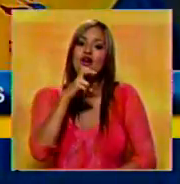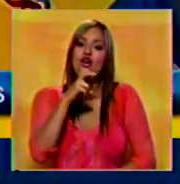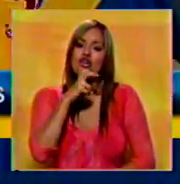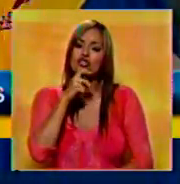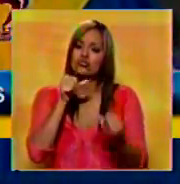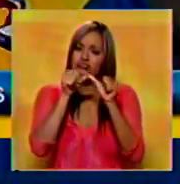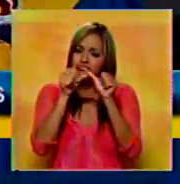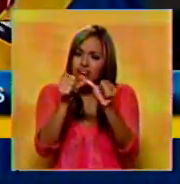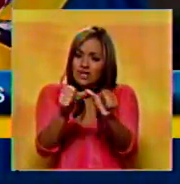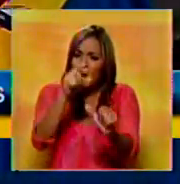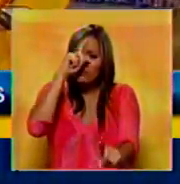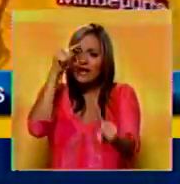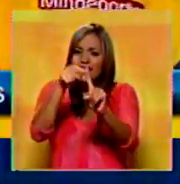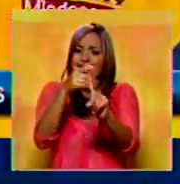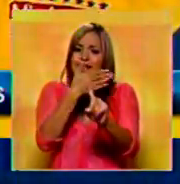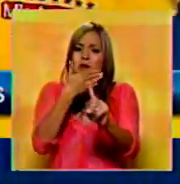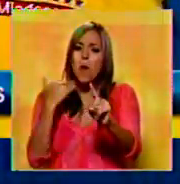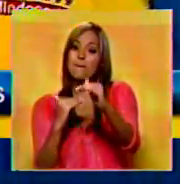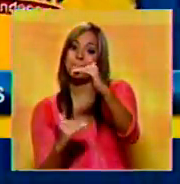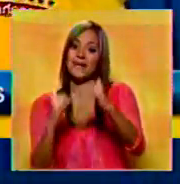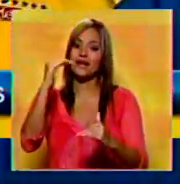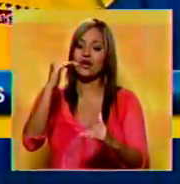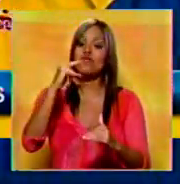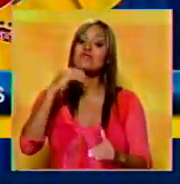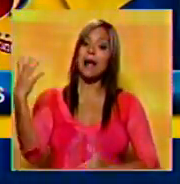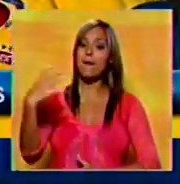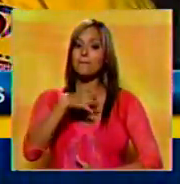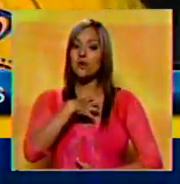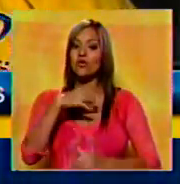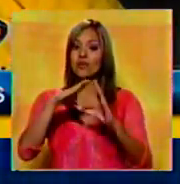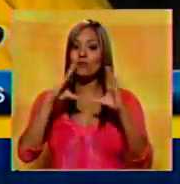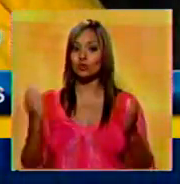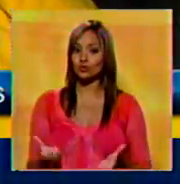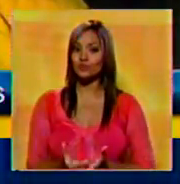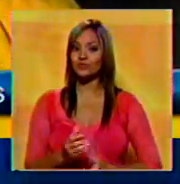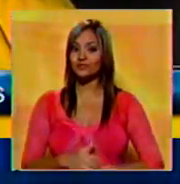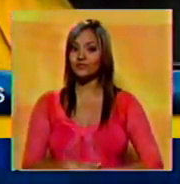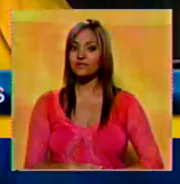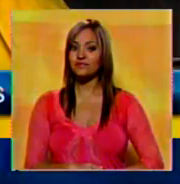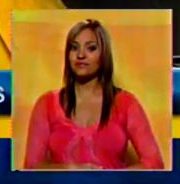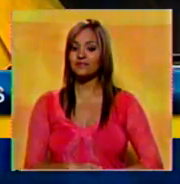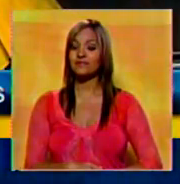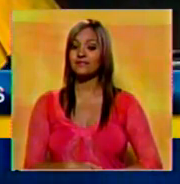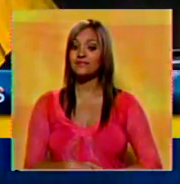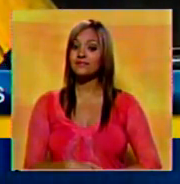seguir enfocado para subir a lo más alto del podio en un campeonato del mundo.